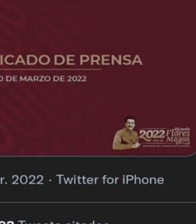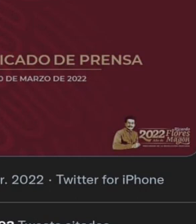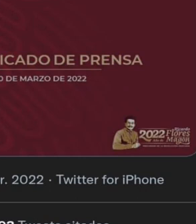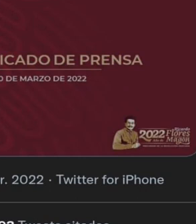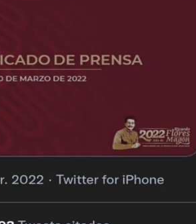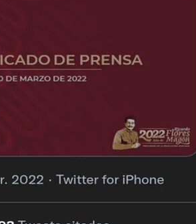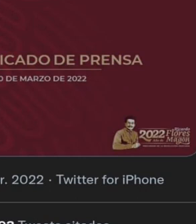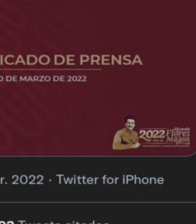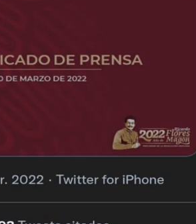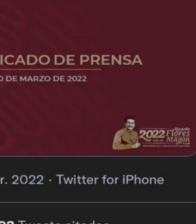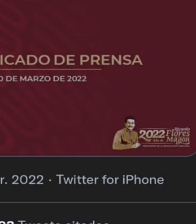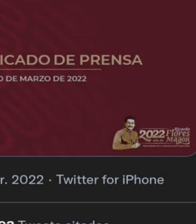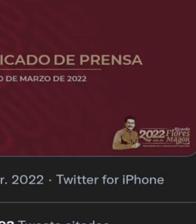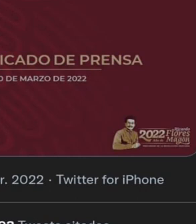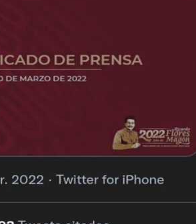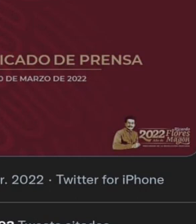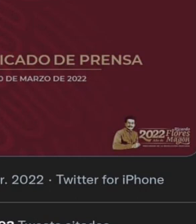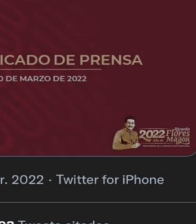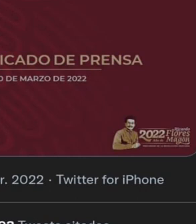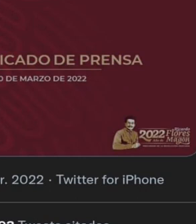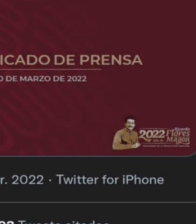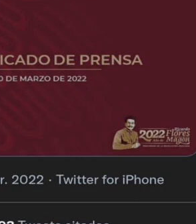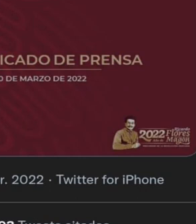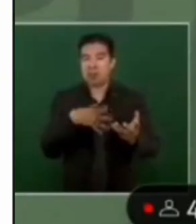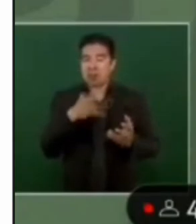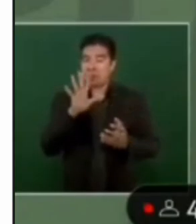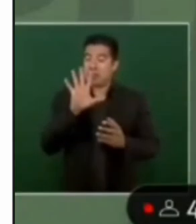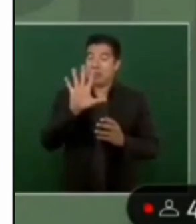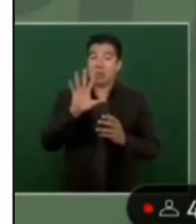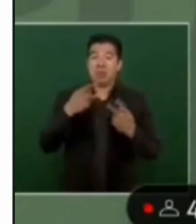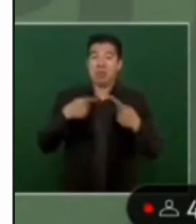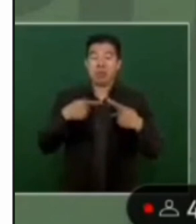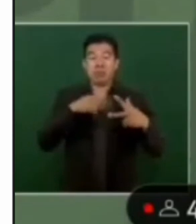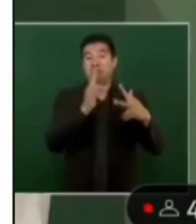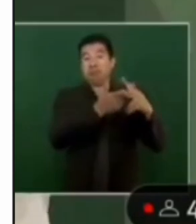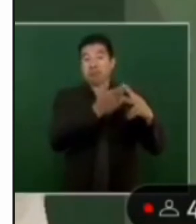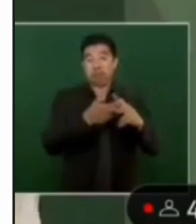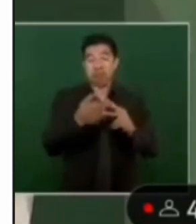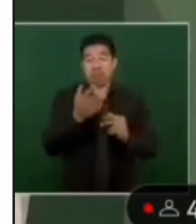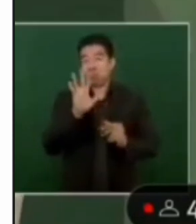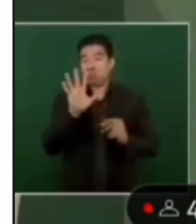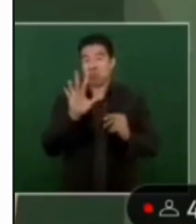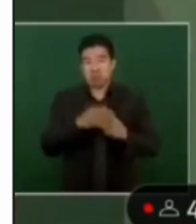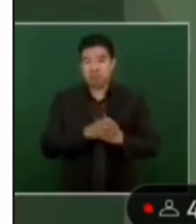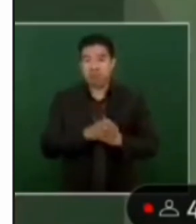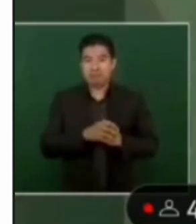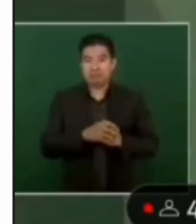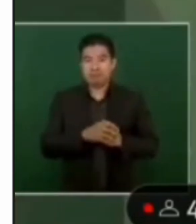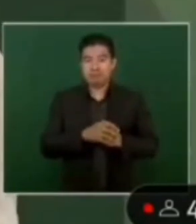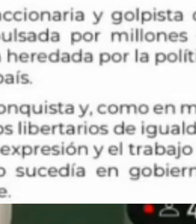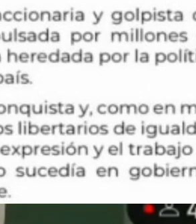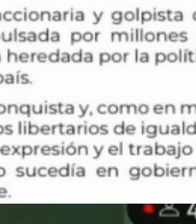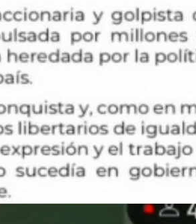comunicado donde llamó borregos a integrantes del Parlamento Europeo, el cual, de entre otras cosas,